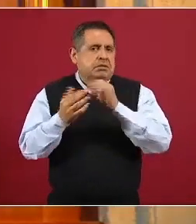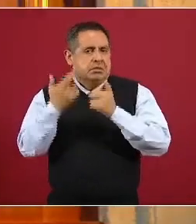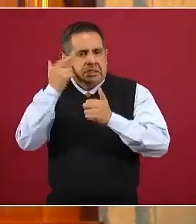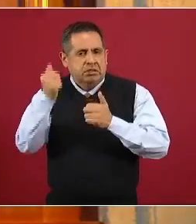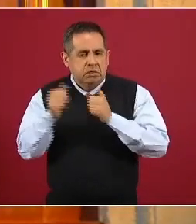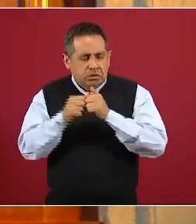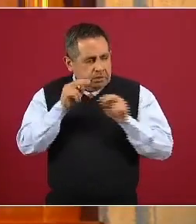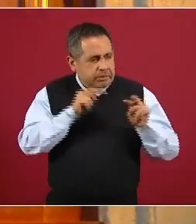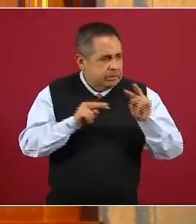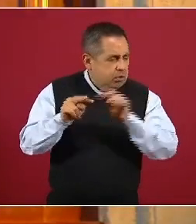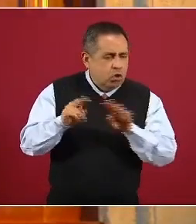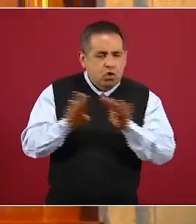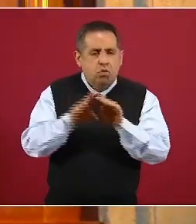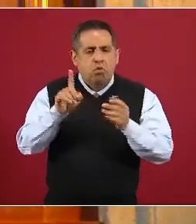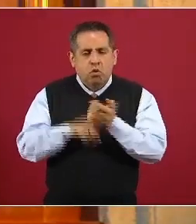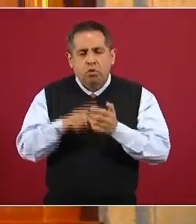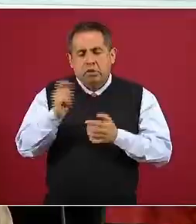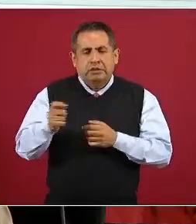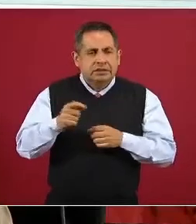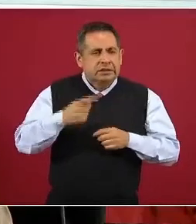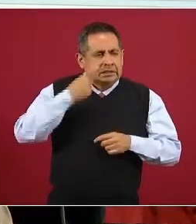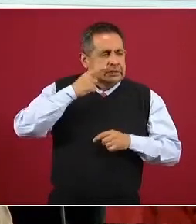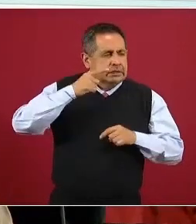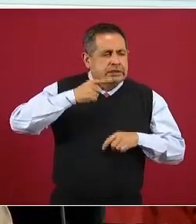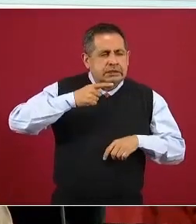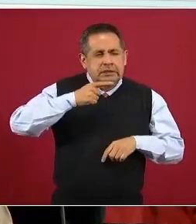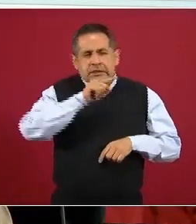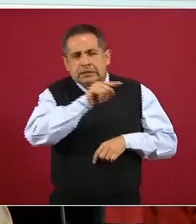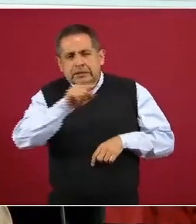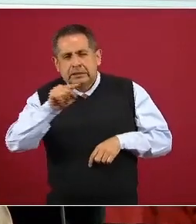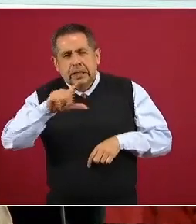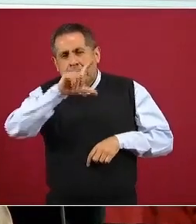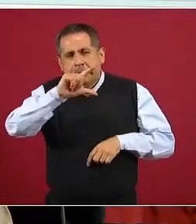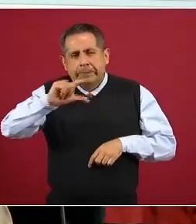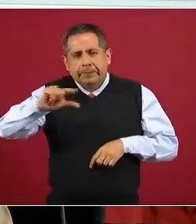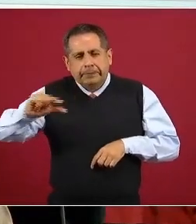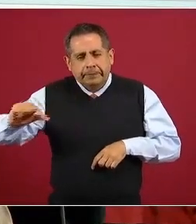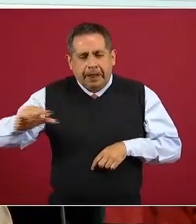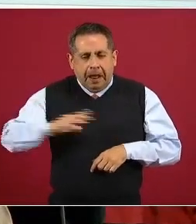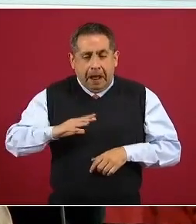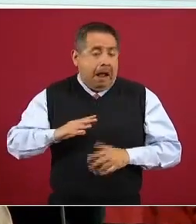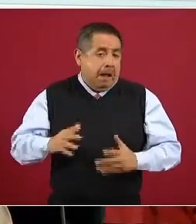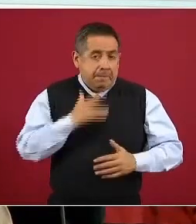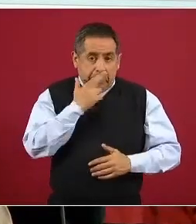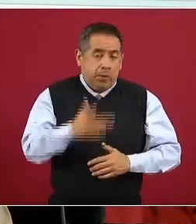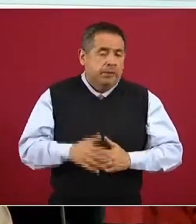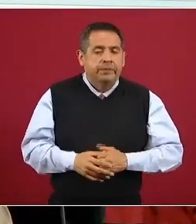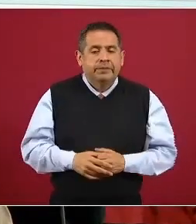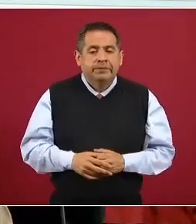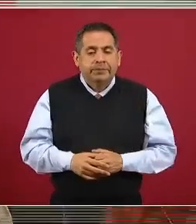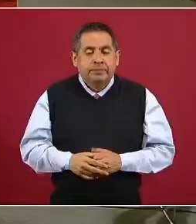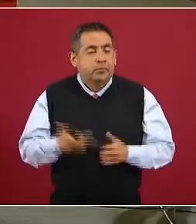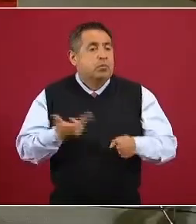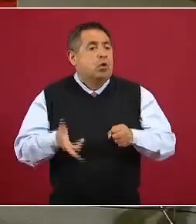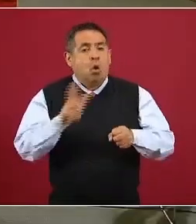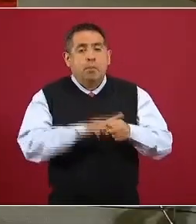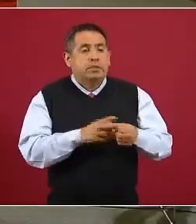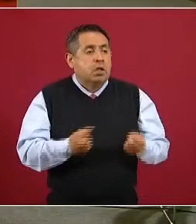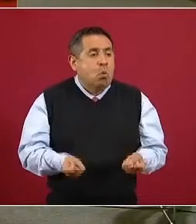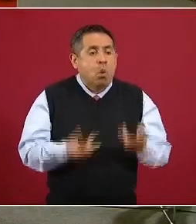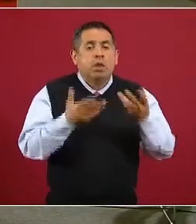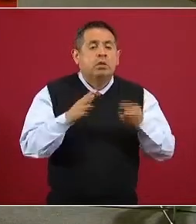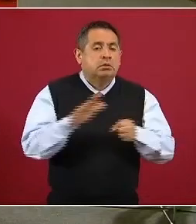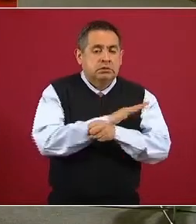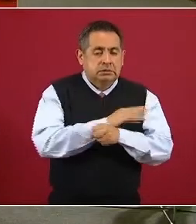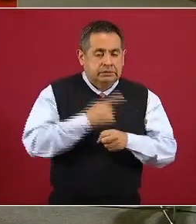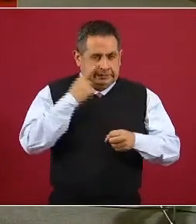que estamos observando en función de las tendencias descendentes. Vamos a ver la ocupación hospitalaria, serían las dos